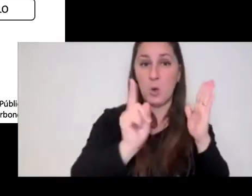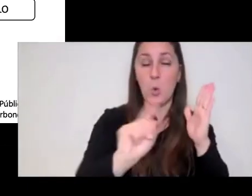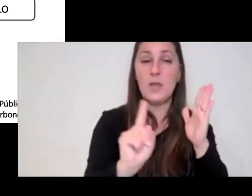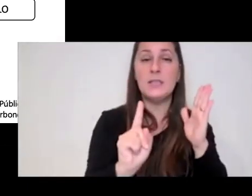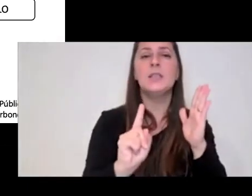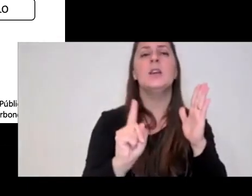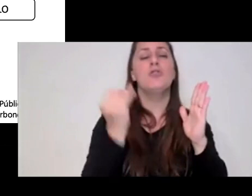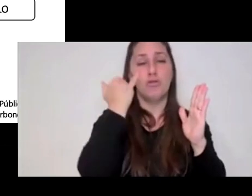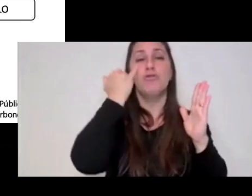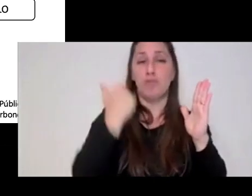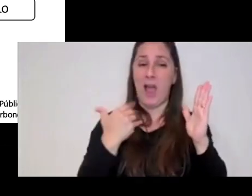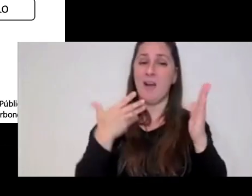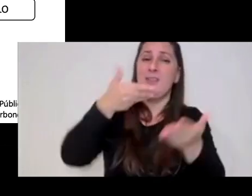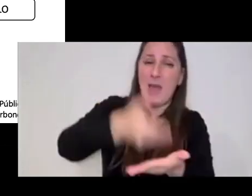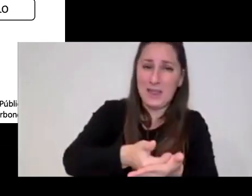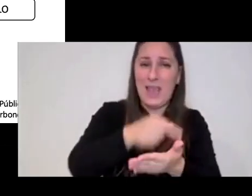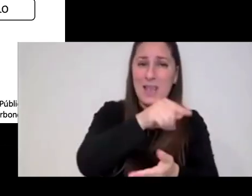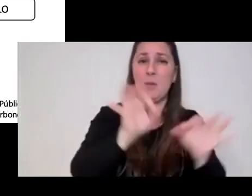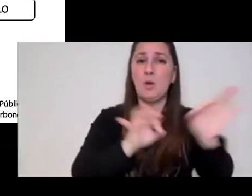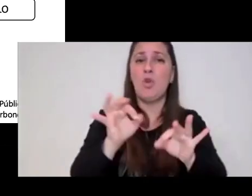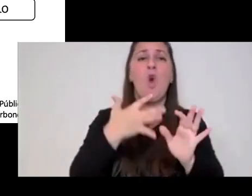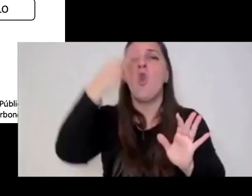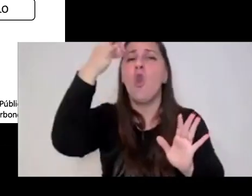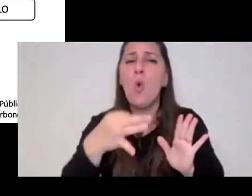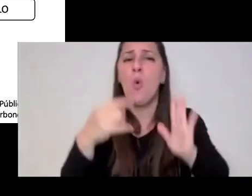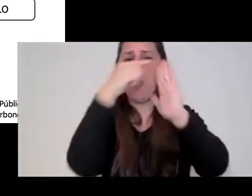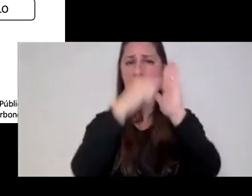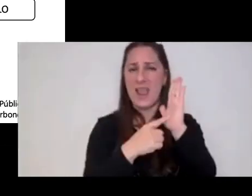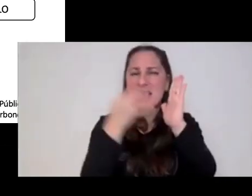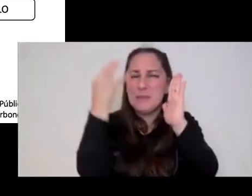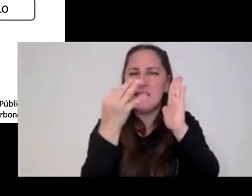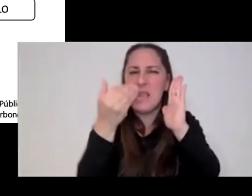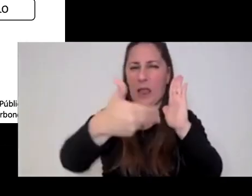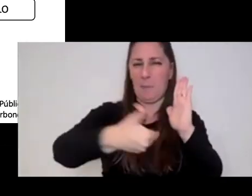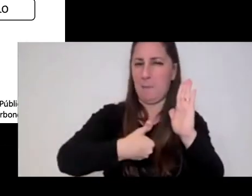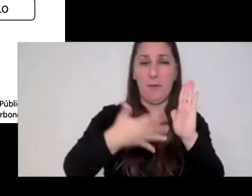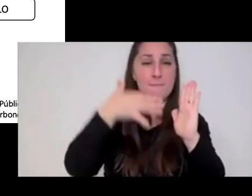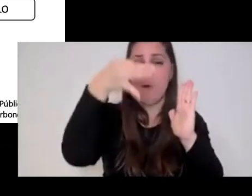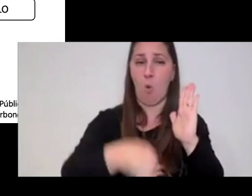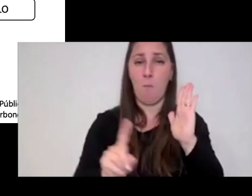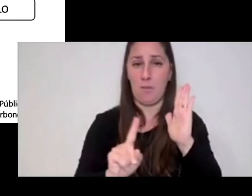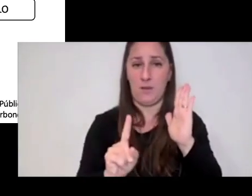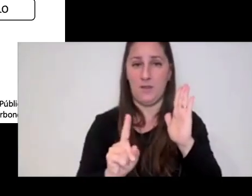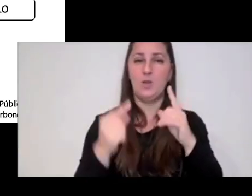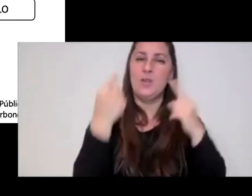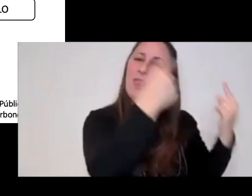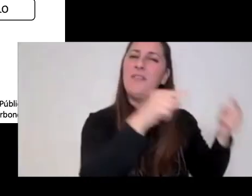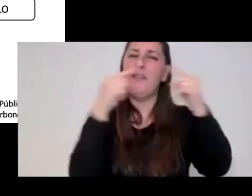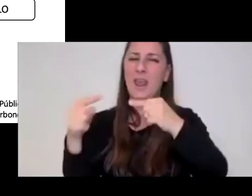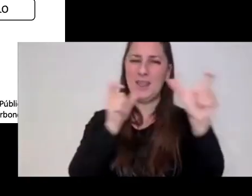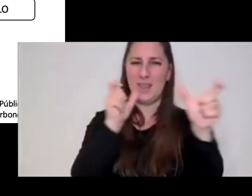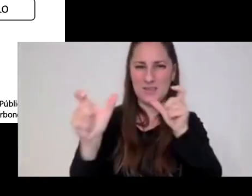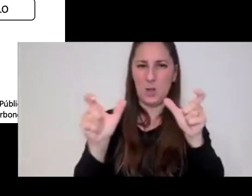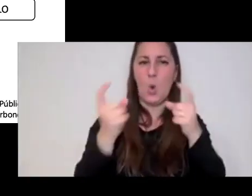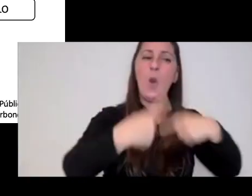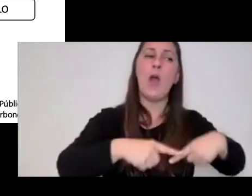invertí en el proyecto, no cumplí con la pauta normativa específica. Entonces, quisiera que diferenciemos estos conceptos. Una cosa es proyecto, el